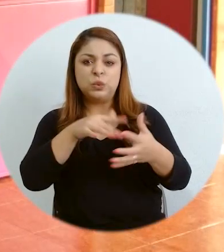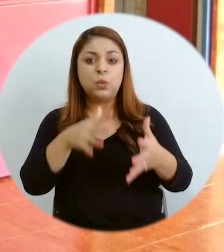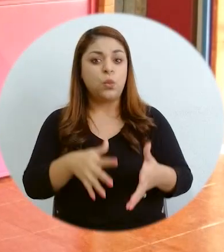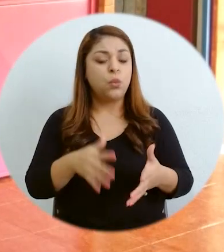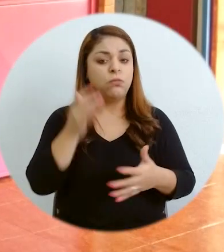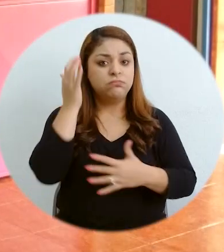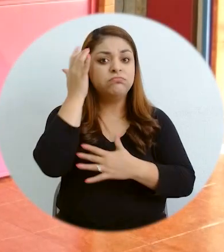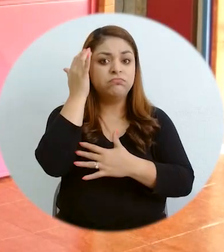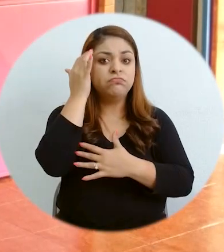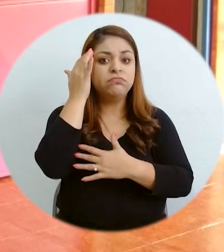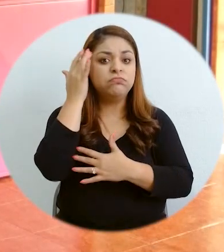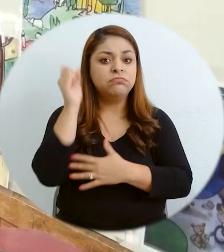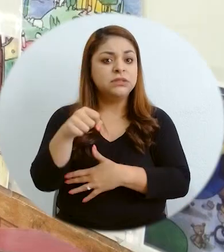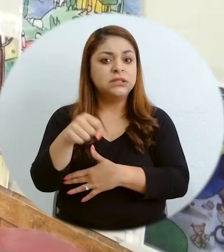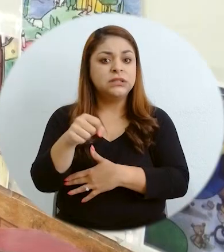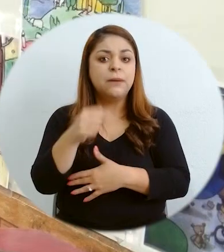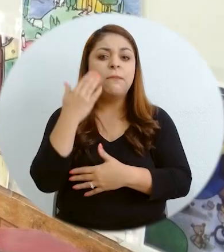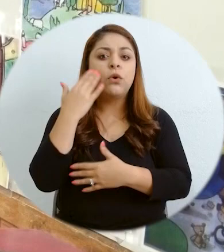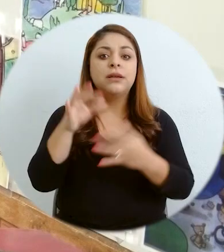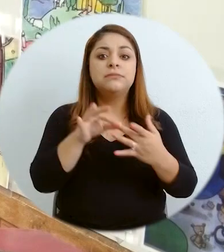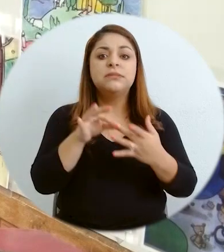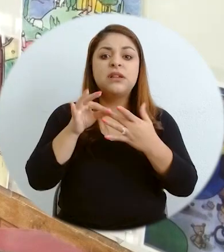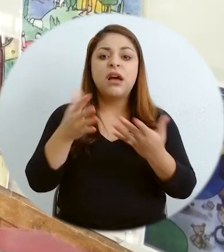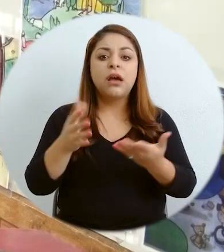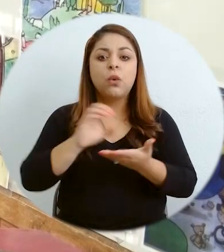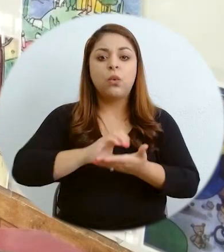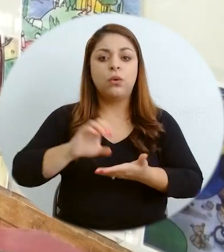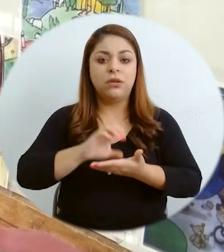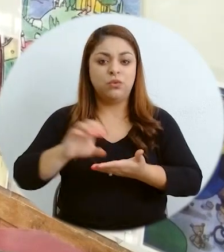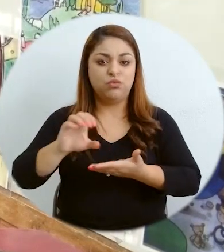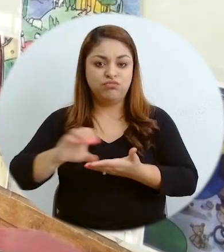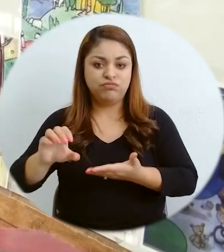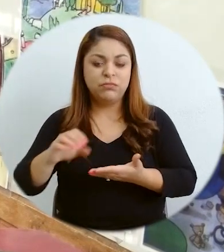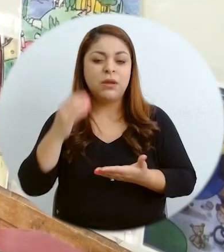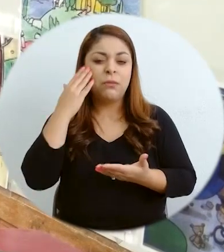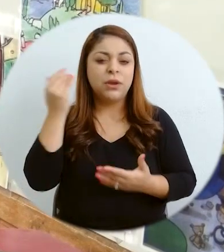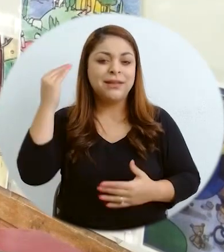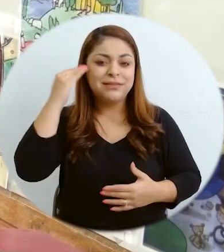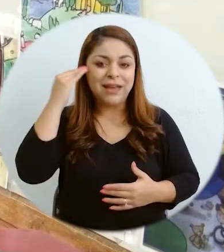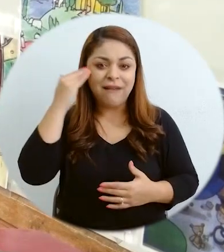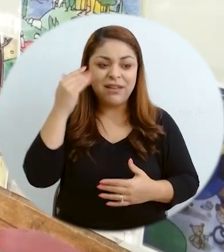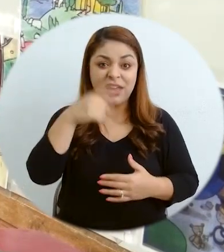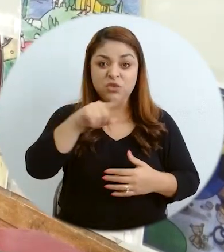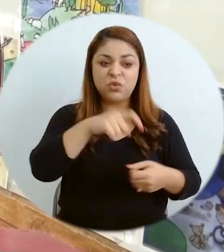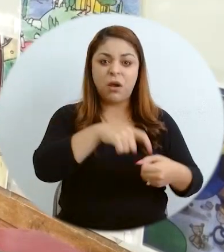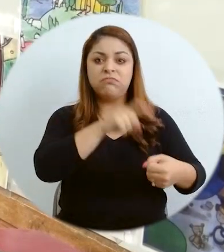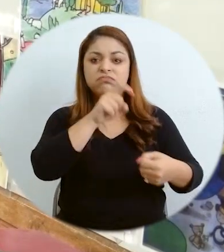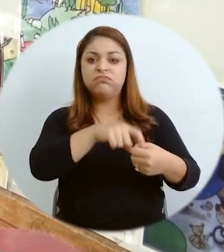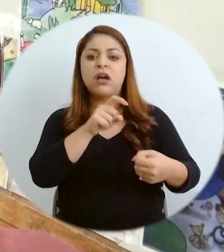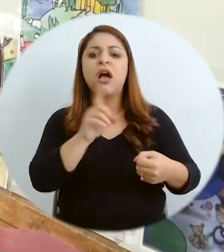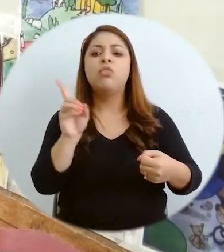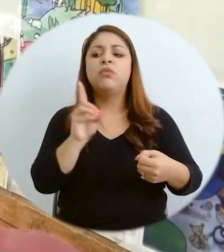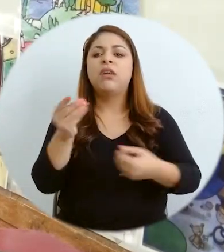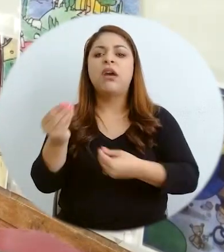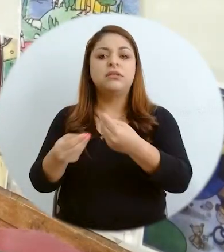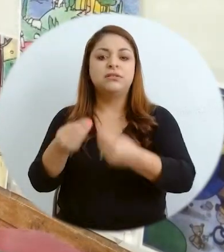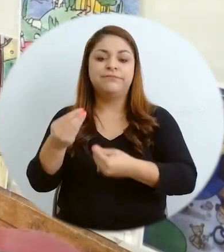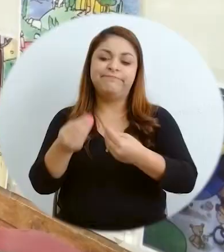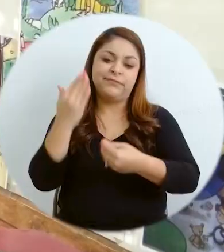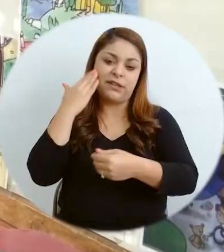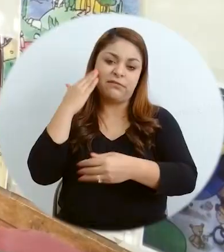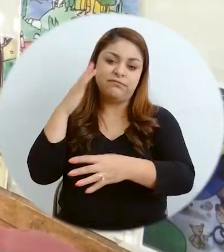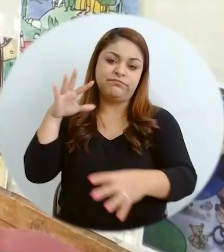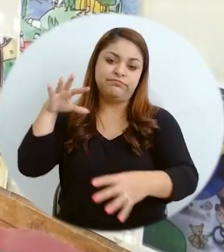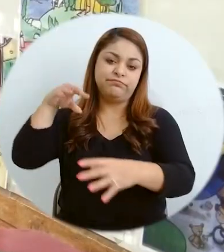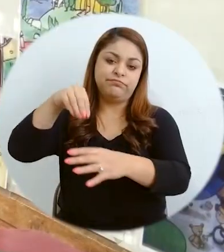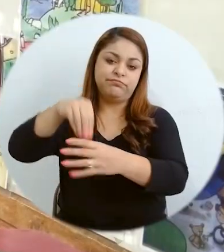que preocupa mucho, sobre todo a nivel de secundaria, porque sabemos para dónde es que se están yendo las jóvenes y